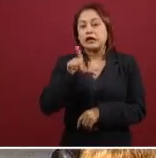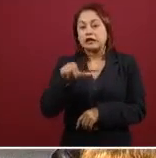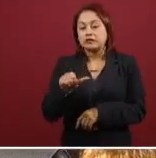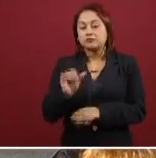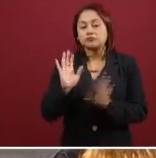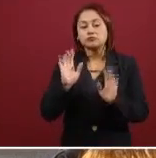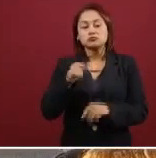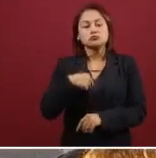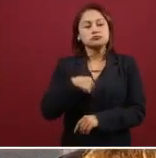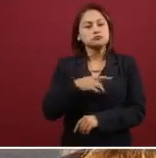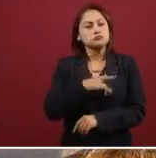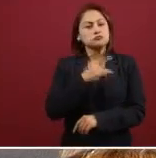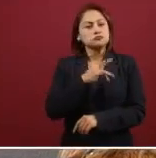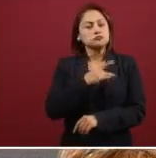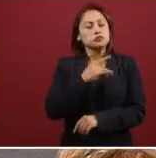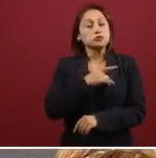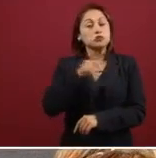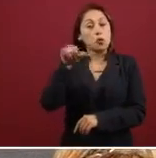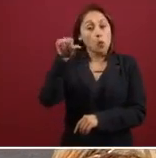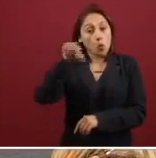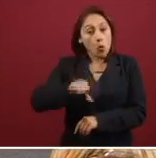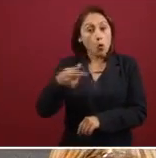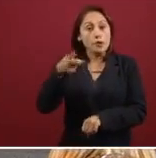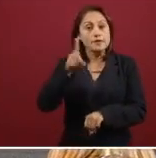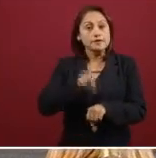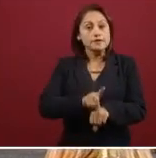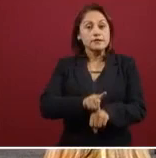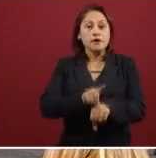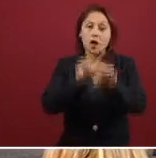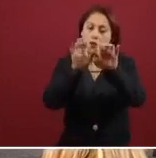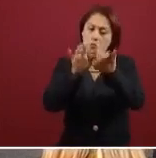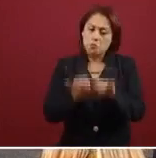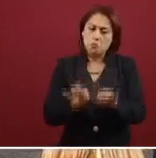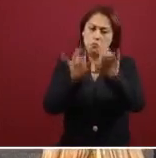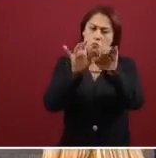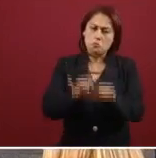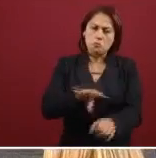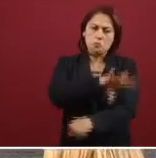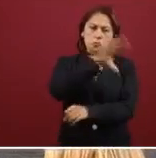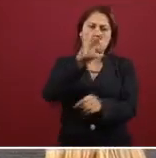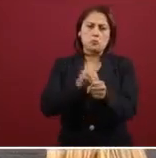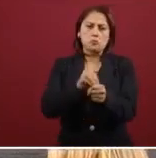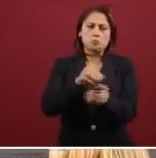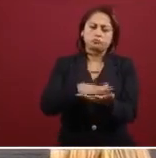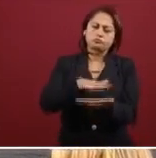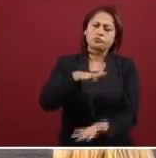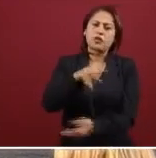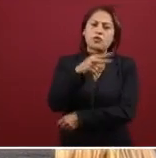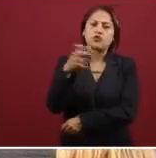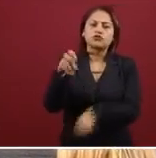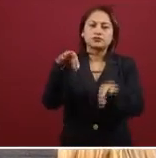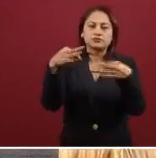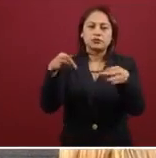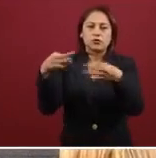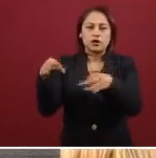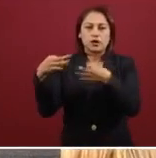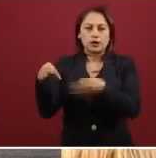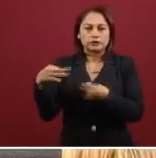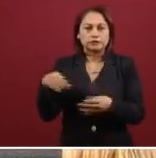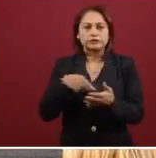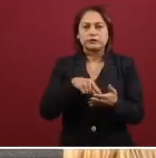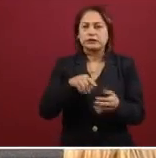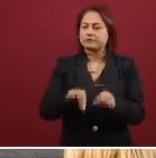día de hoy mismo el documento completo, que son más de 200 páginas, donde se detalla con mucha